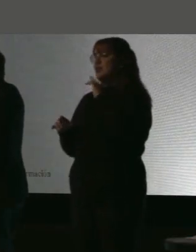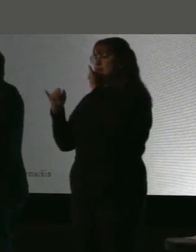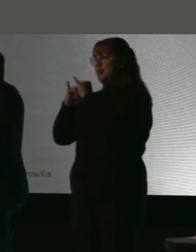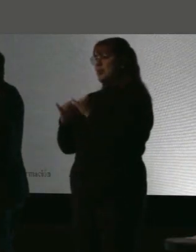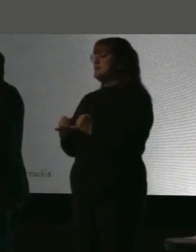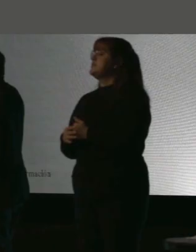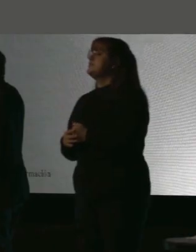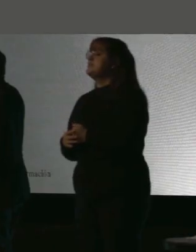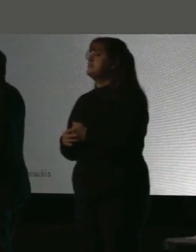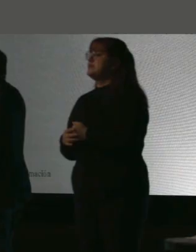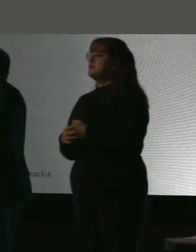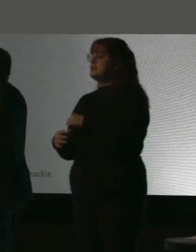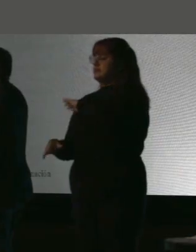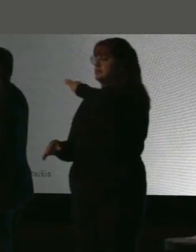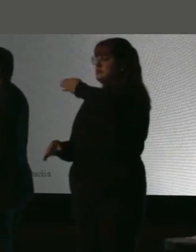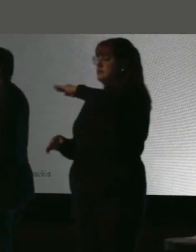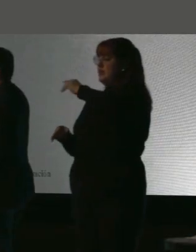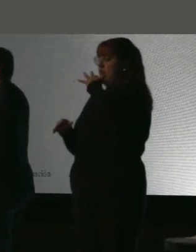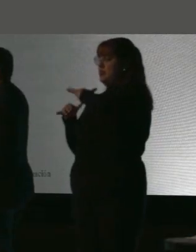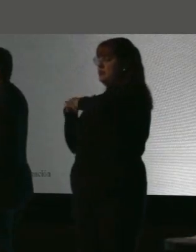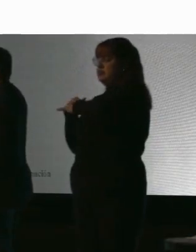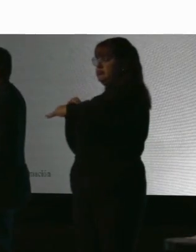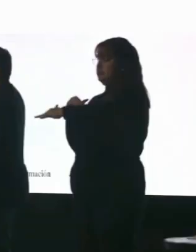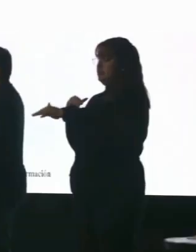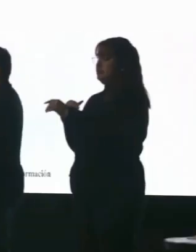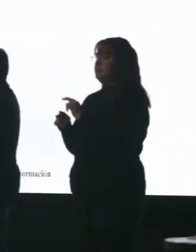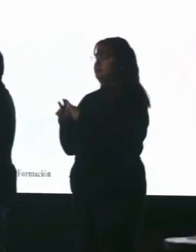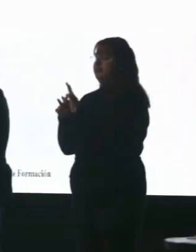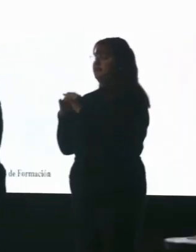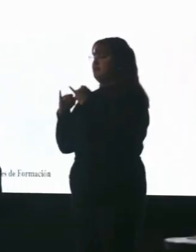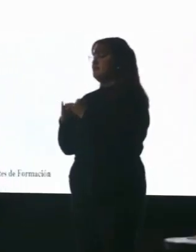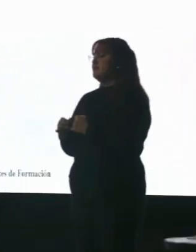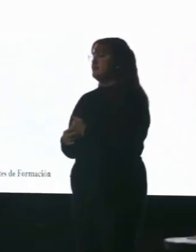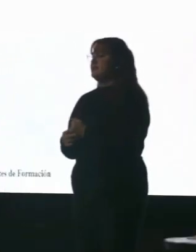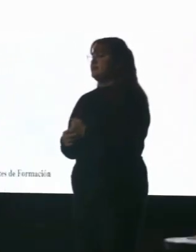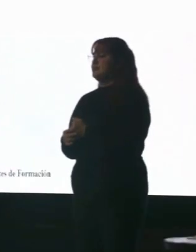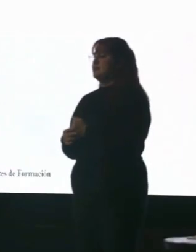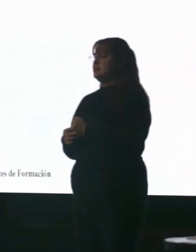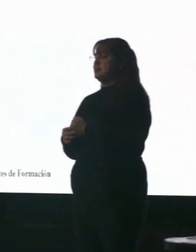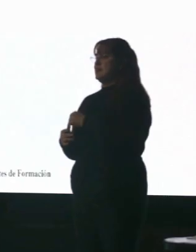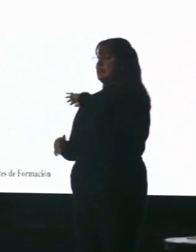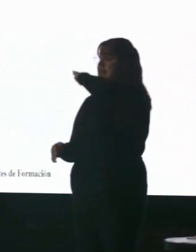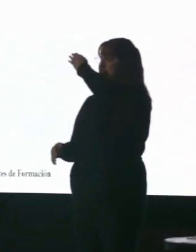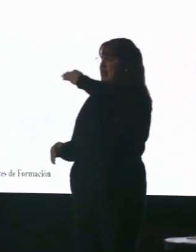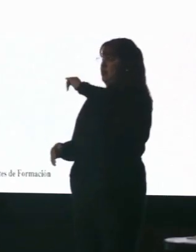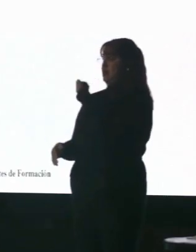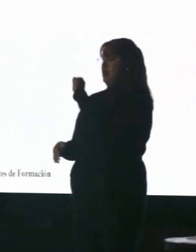seguir de su origen volcánico o plutónico, desde el Cerro Camaraca hasta la península de Taitao,